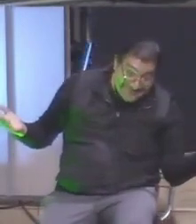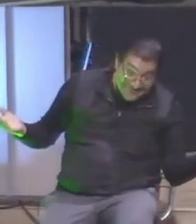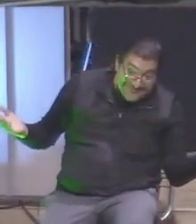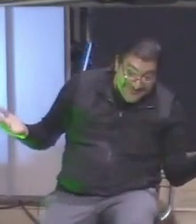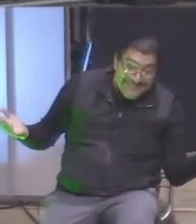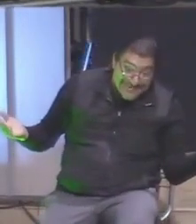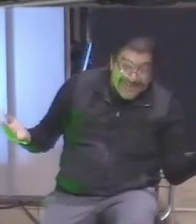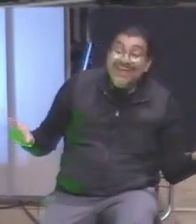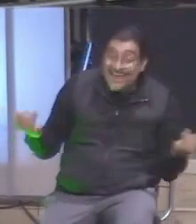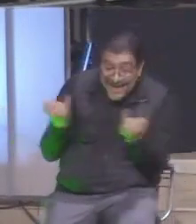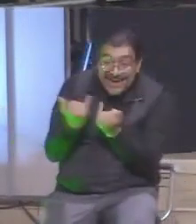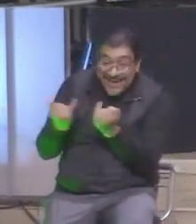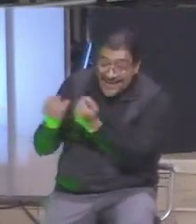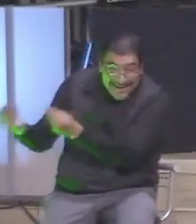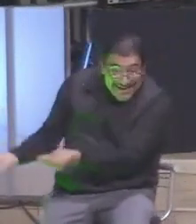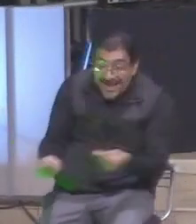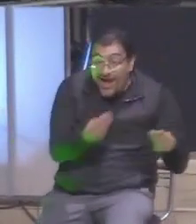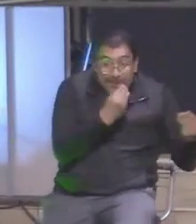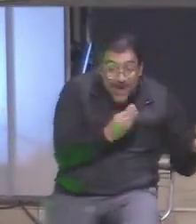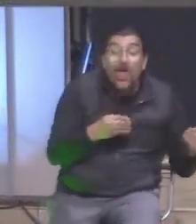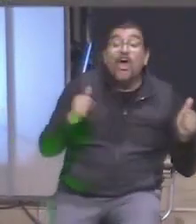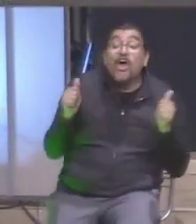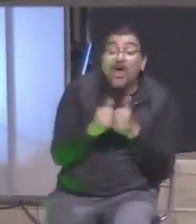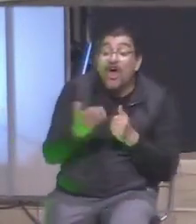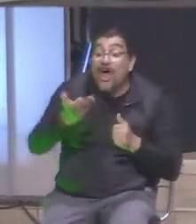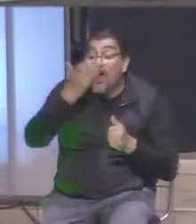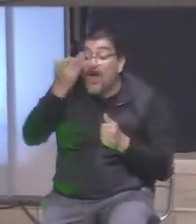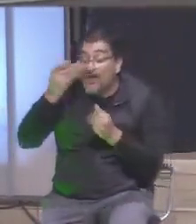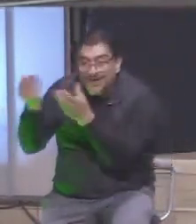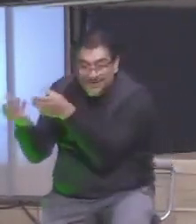llevar cenas a la cama con